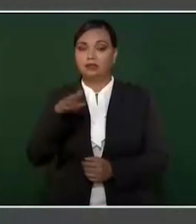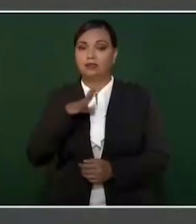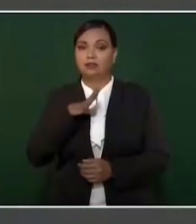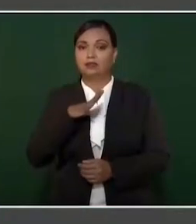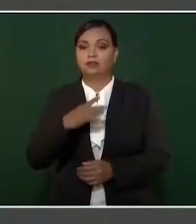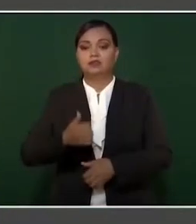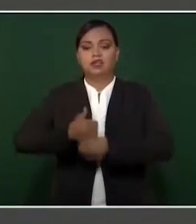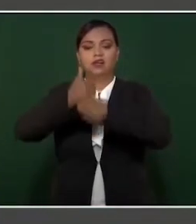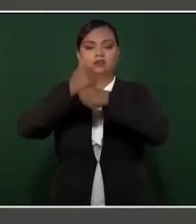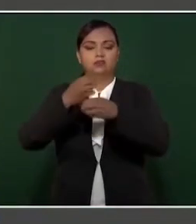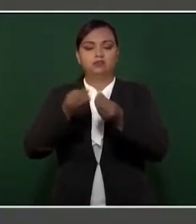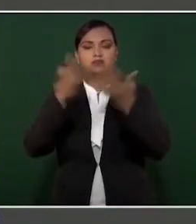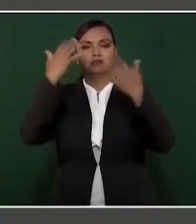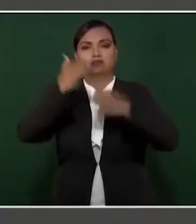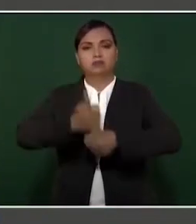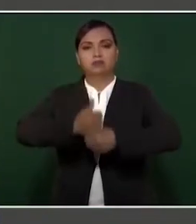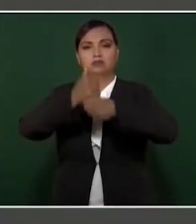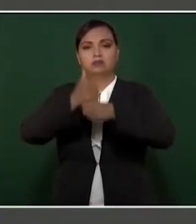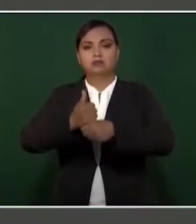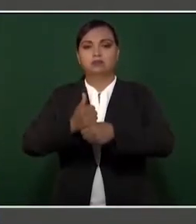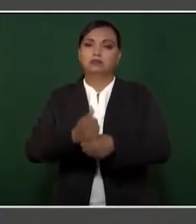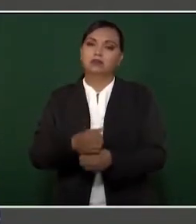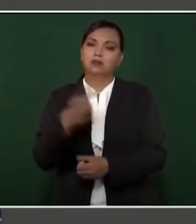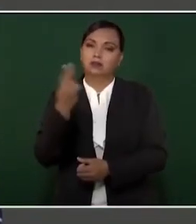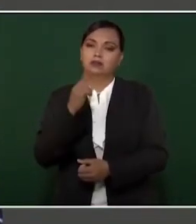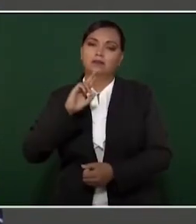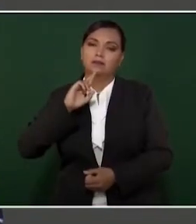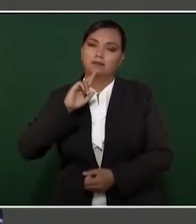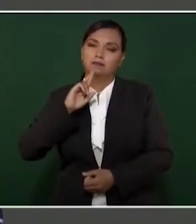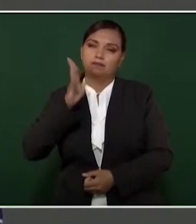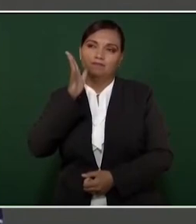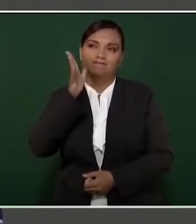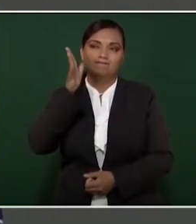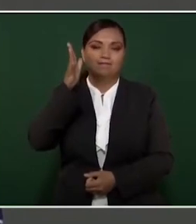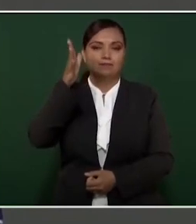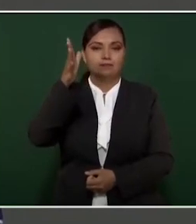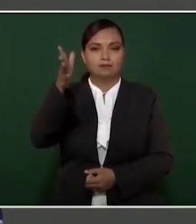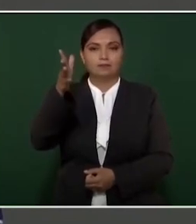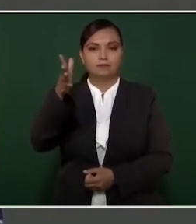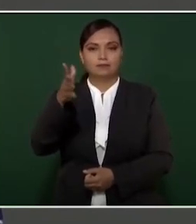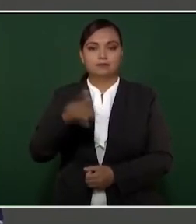tan sufrido merece un mejor destino.